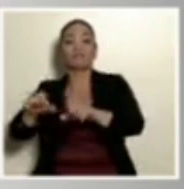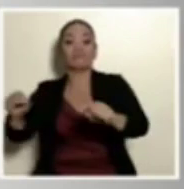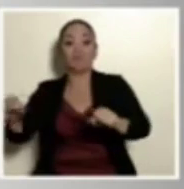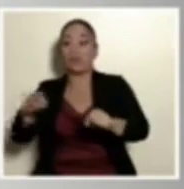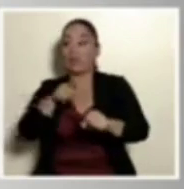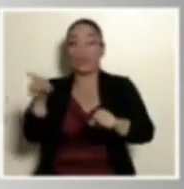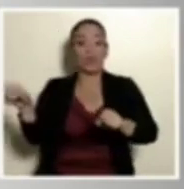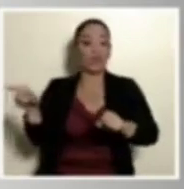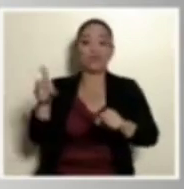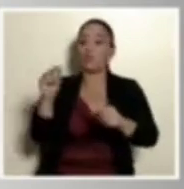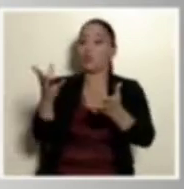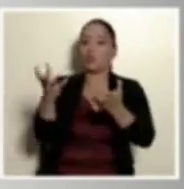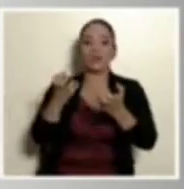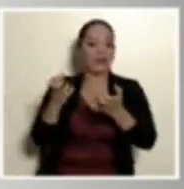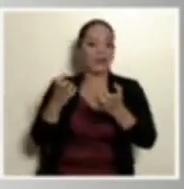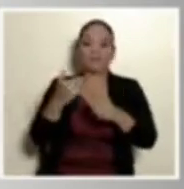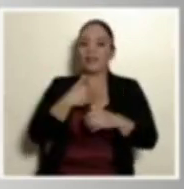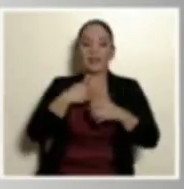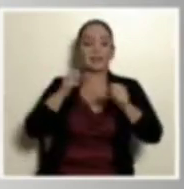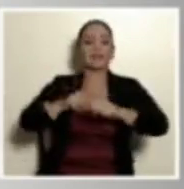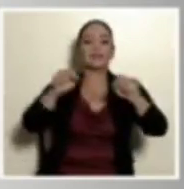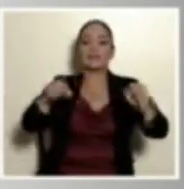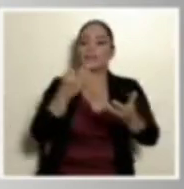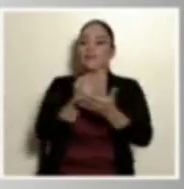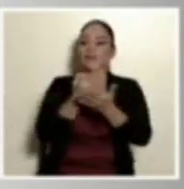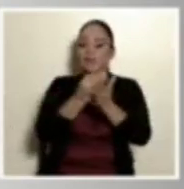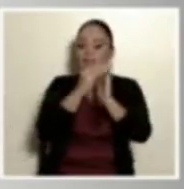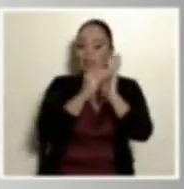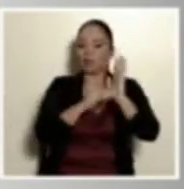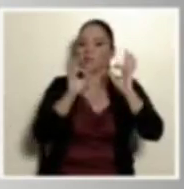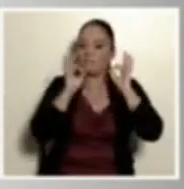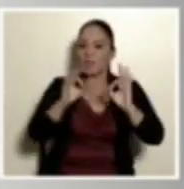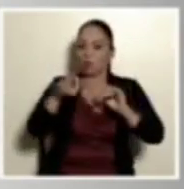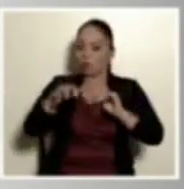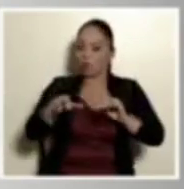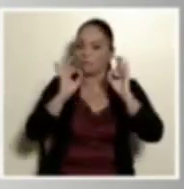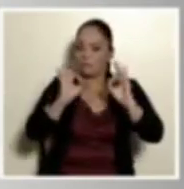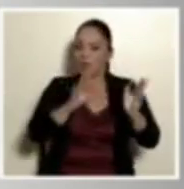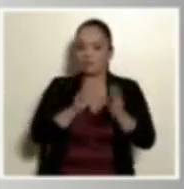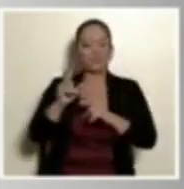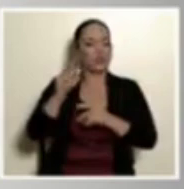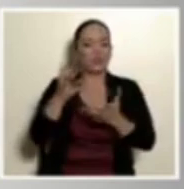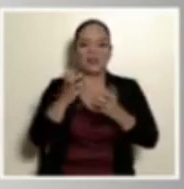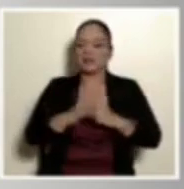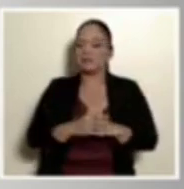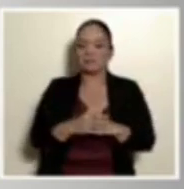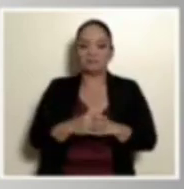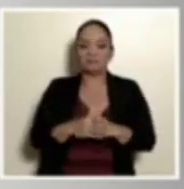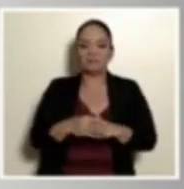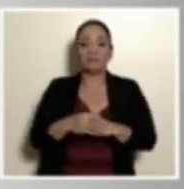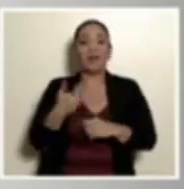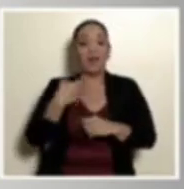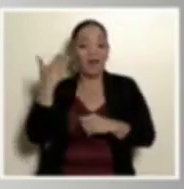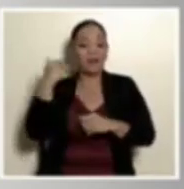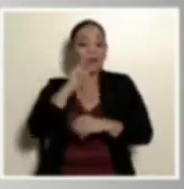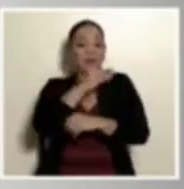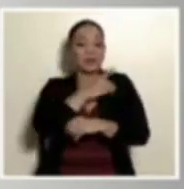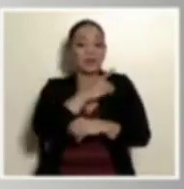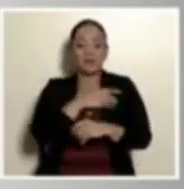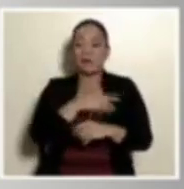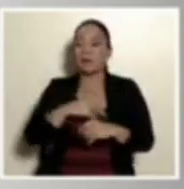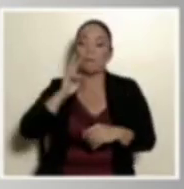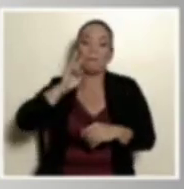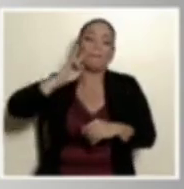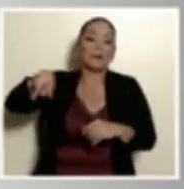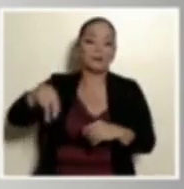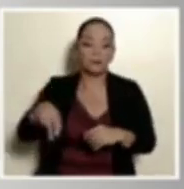financieros confiables. Juntas directivas que no obedecieron las observaciones de auditorías internas y externas, ni